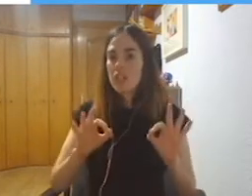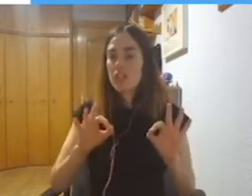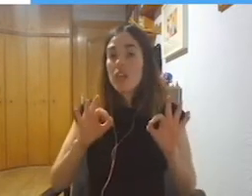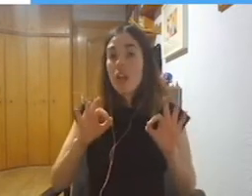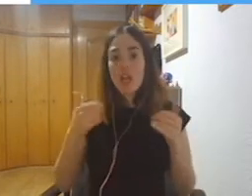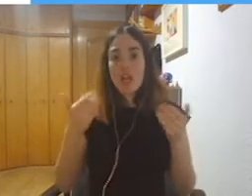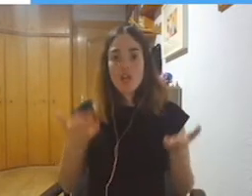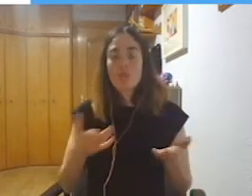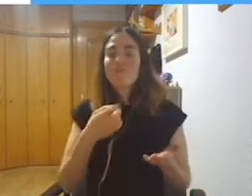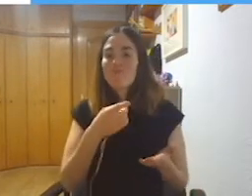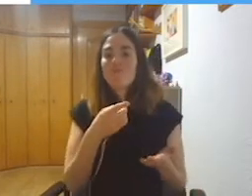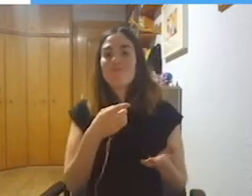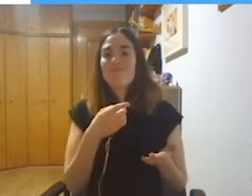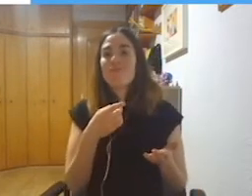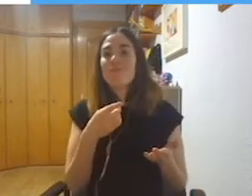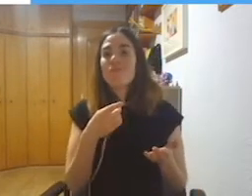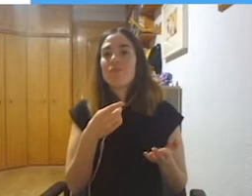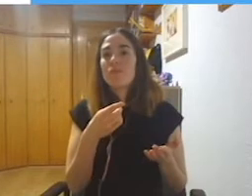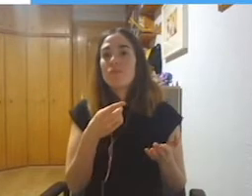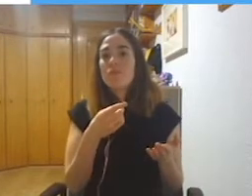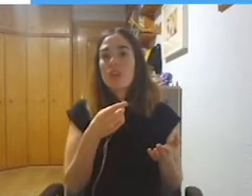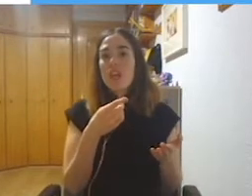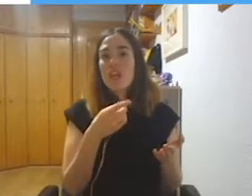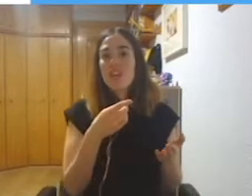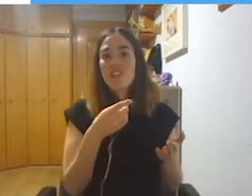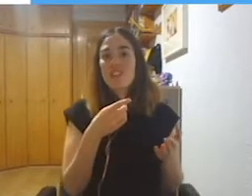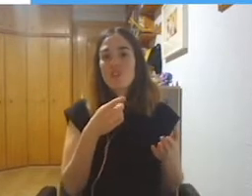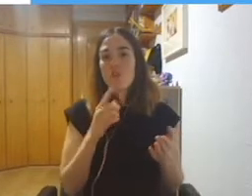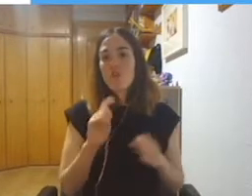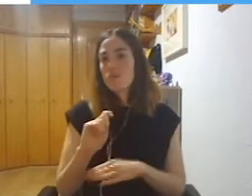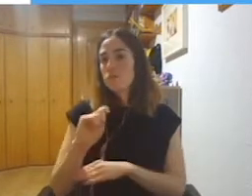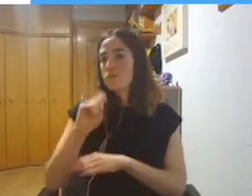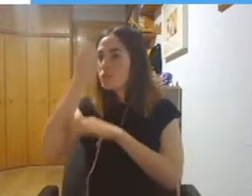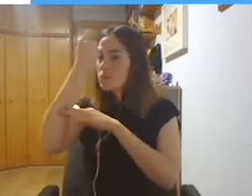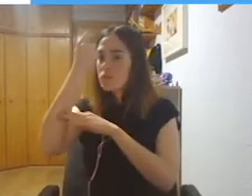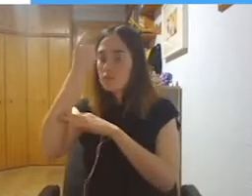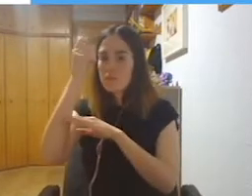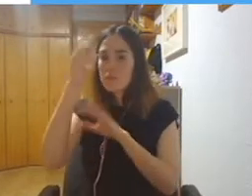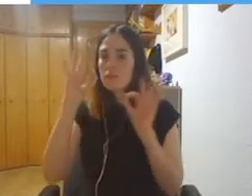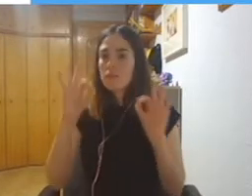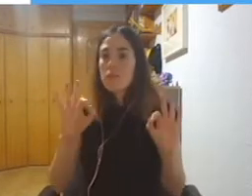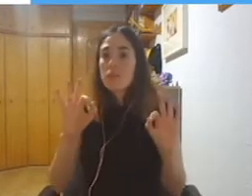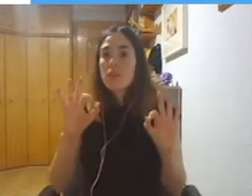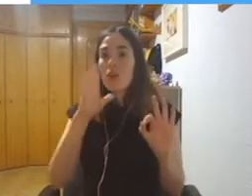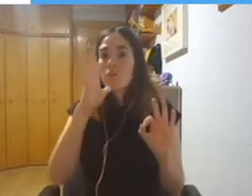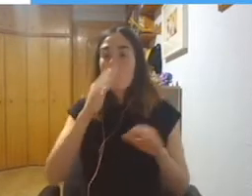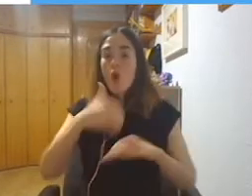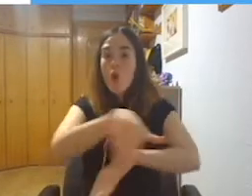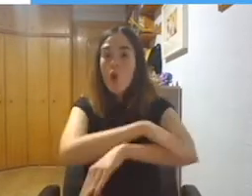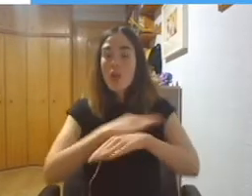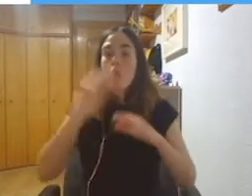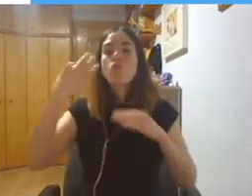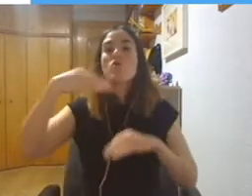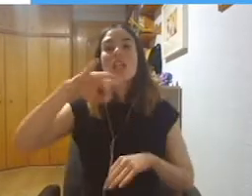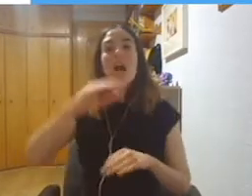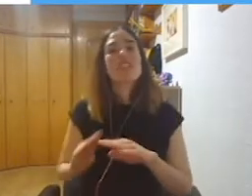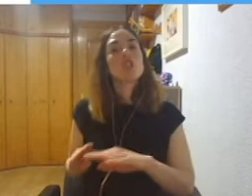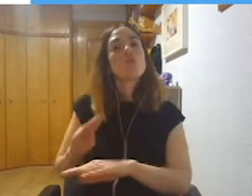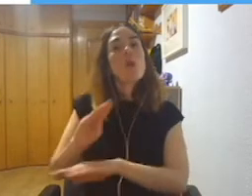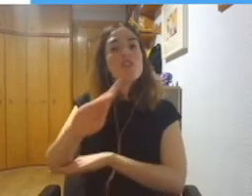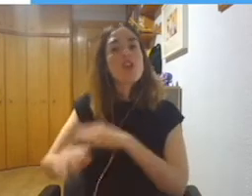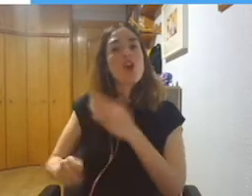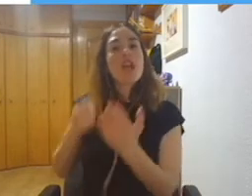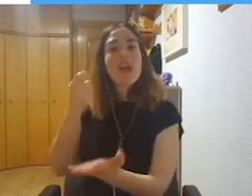claro, esto ha sido todo un hito, el decir que el gobierno solamente dará